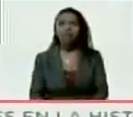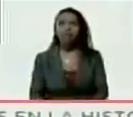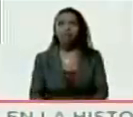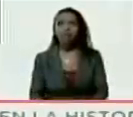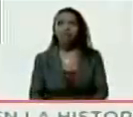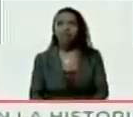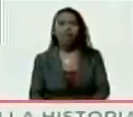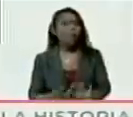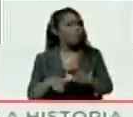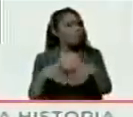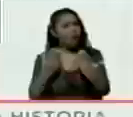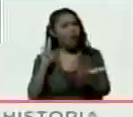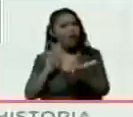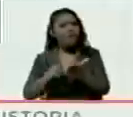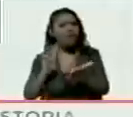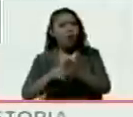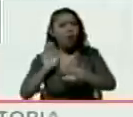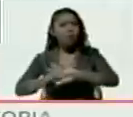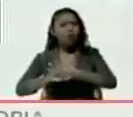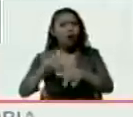¿Cuál es la verdad de los hechos?